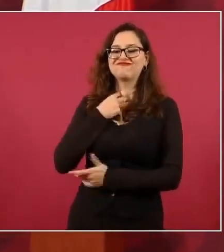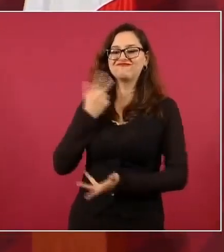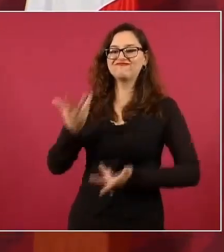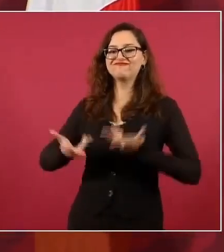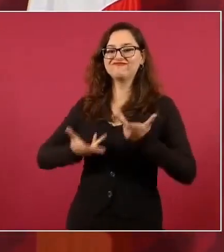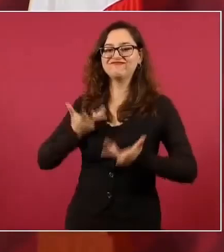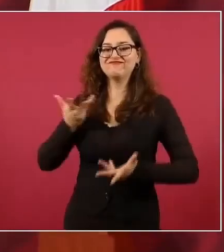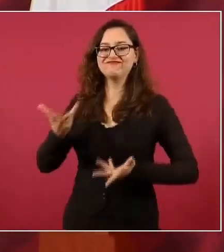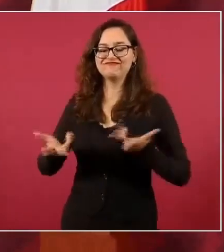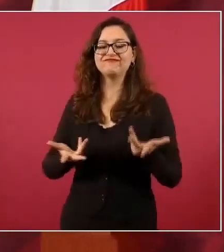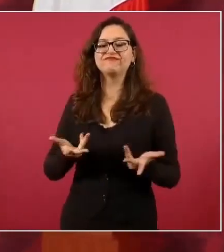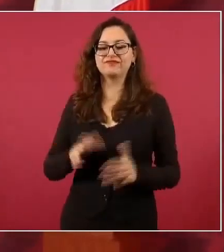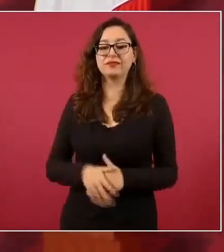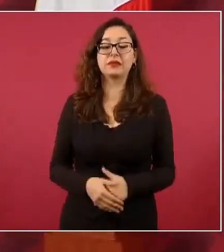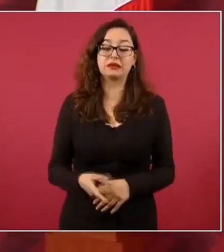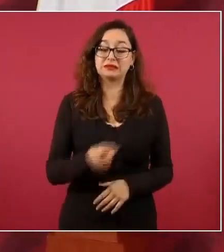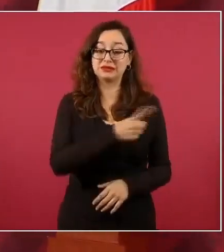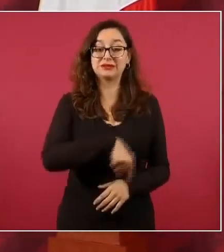tienen